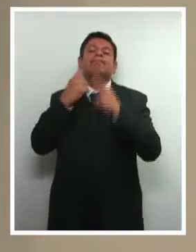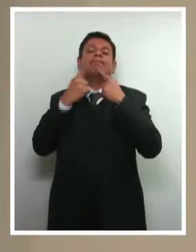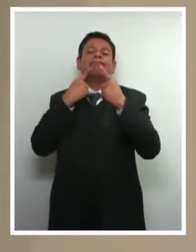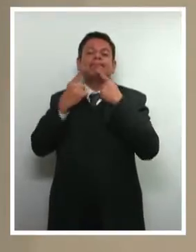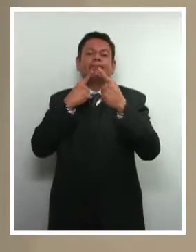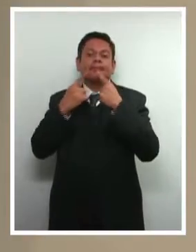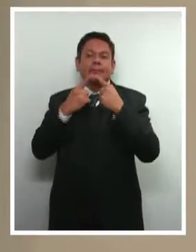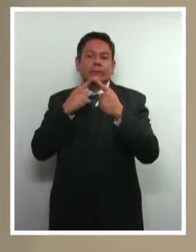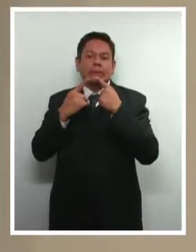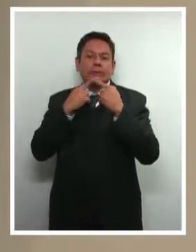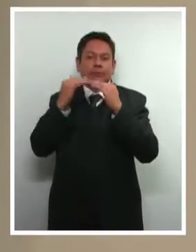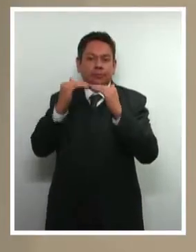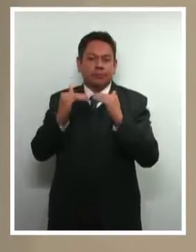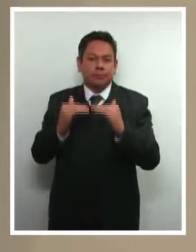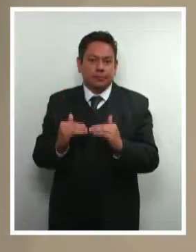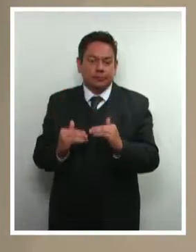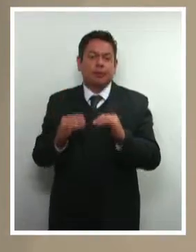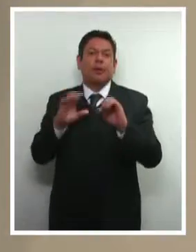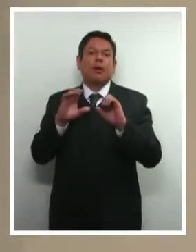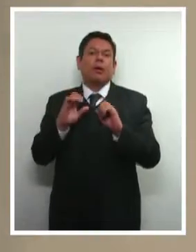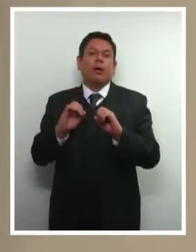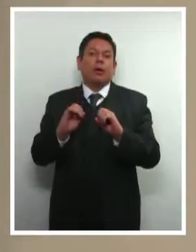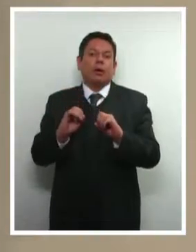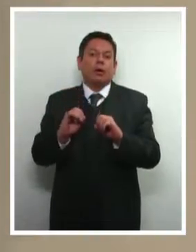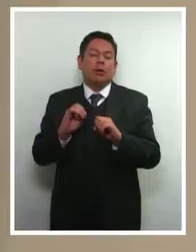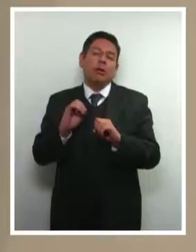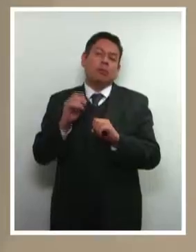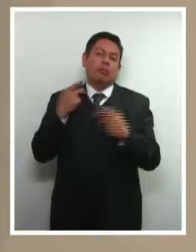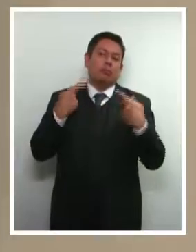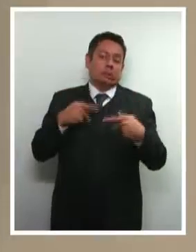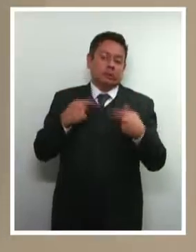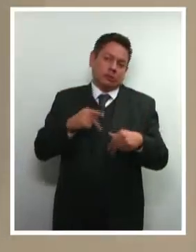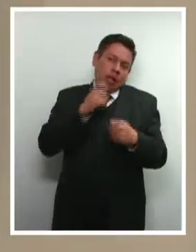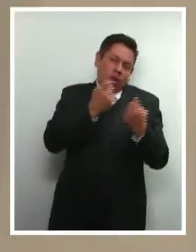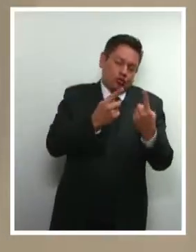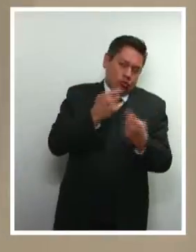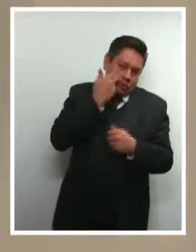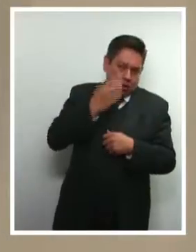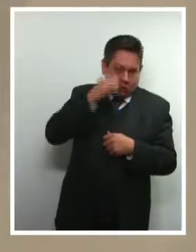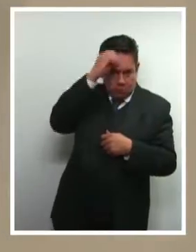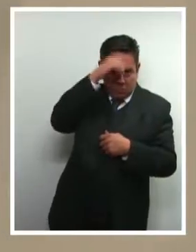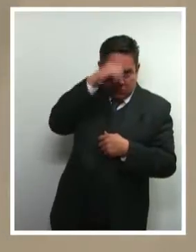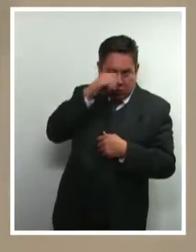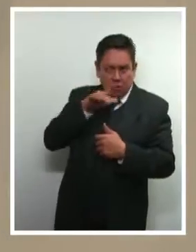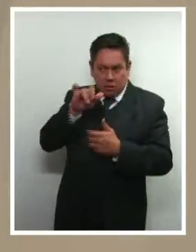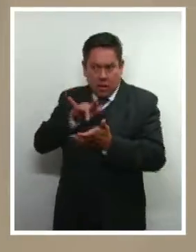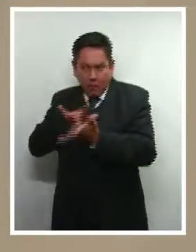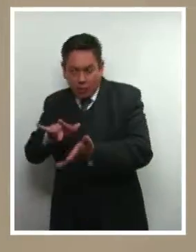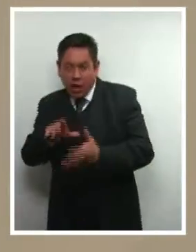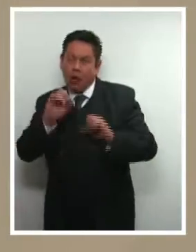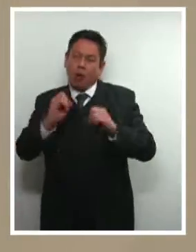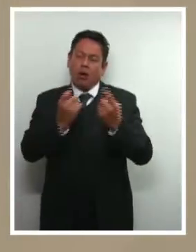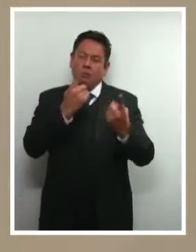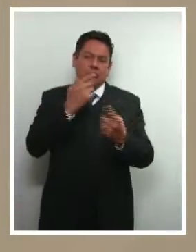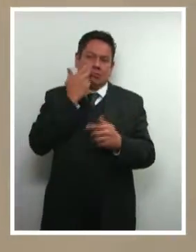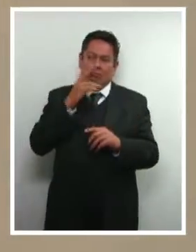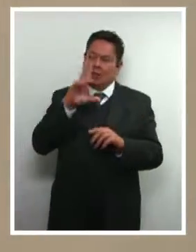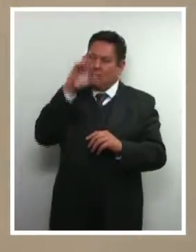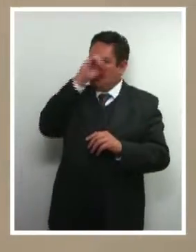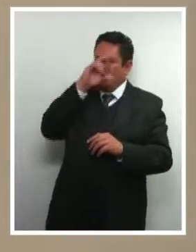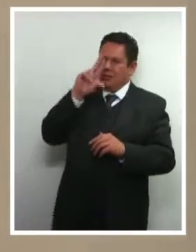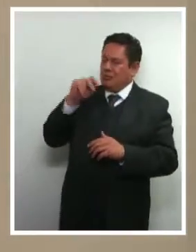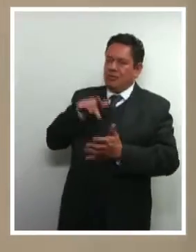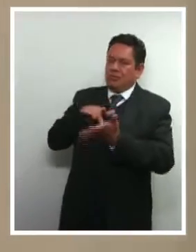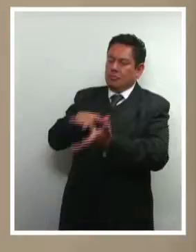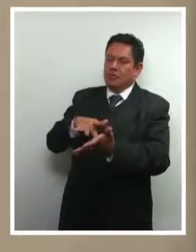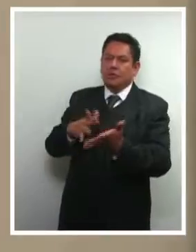si se anotan intervenciones a favor o en contra y posteriormente si se avala o